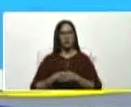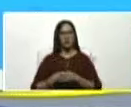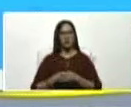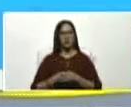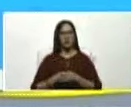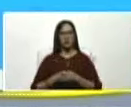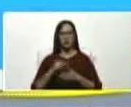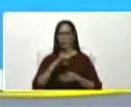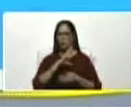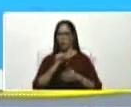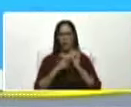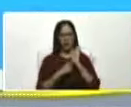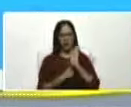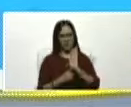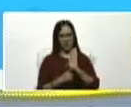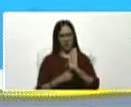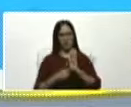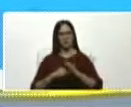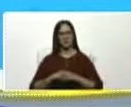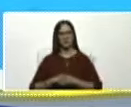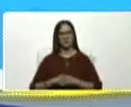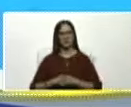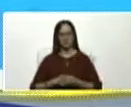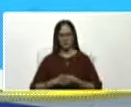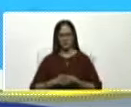no lo reflejaron.